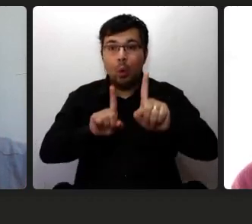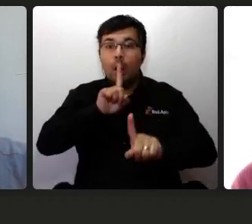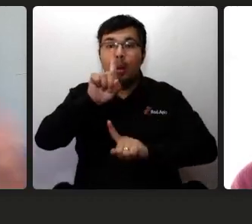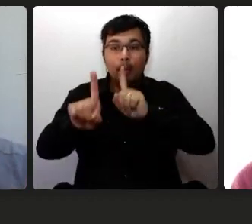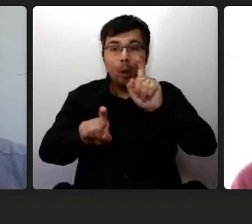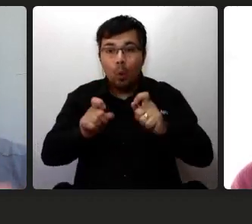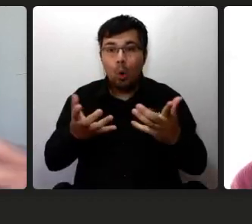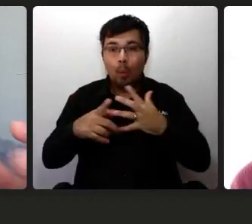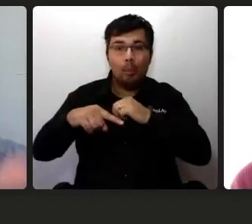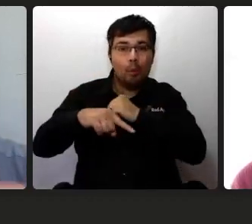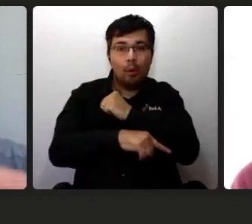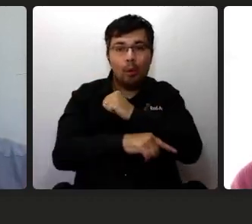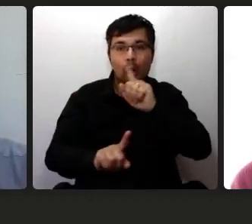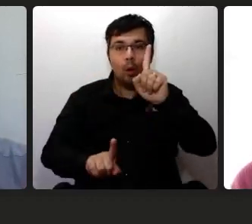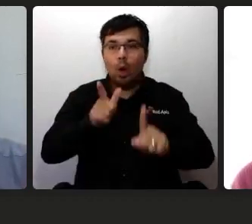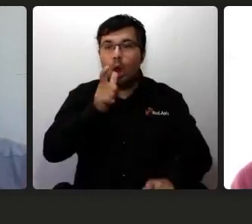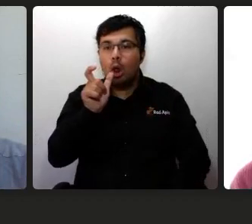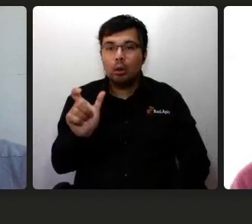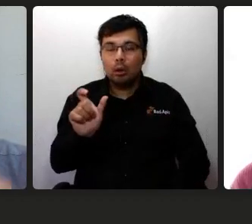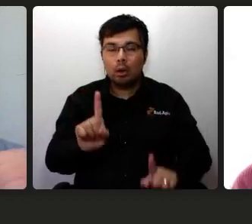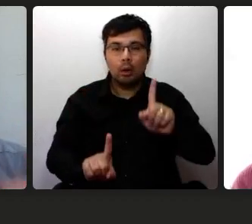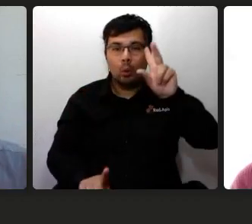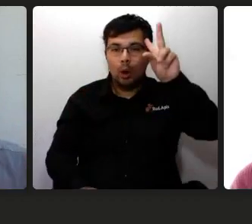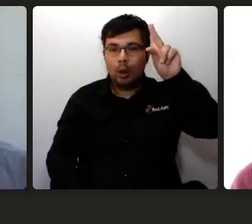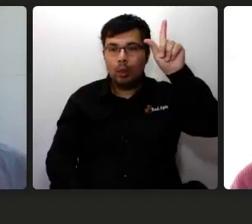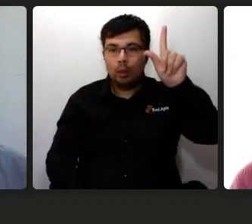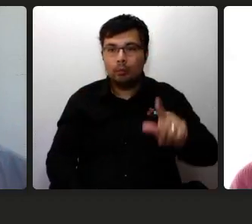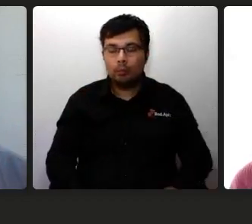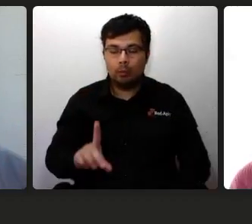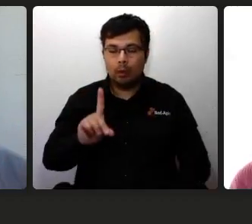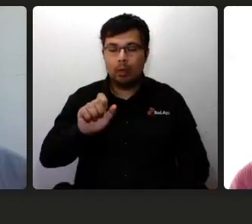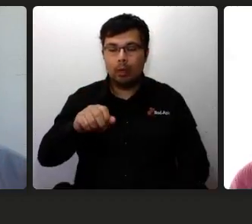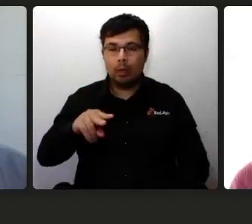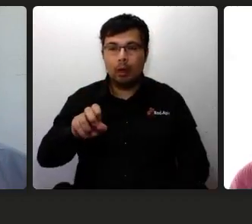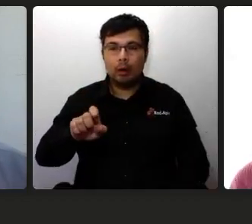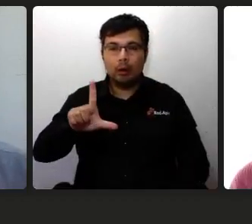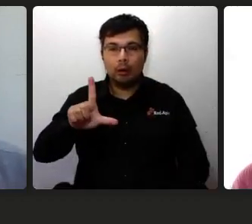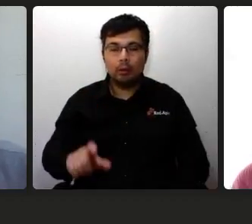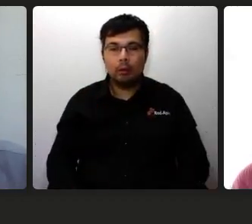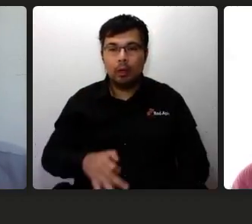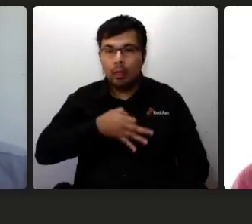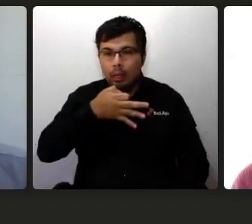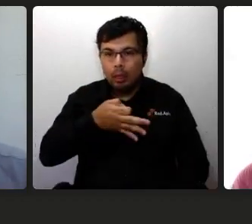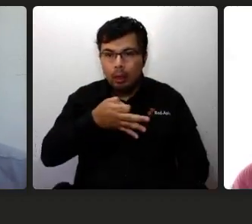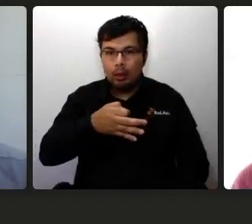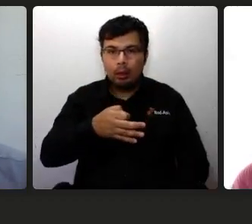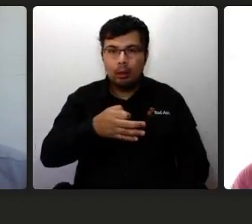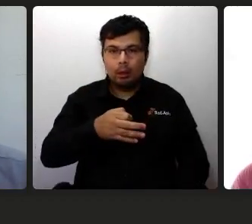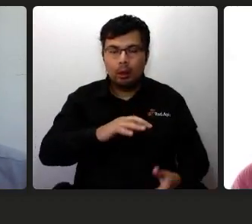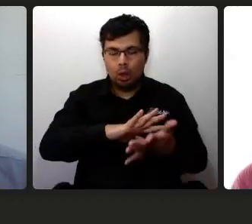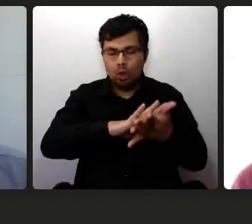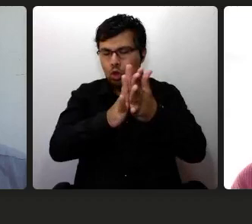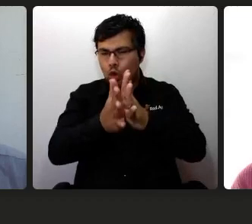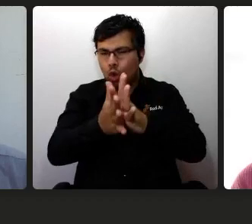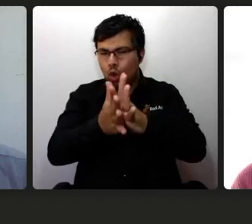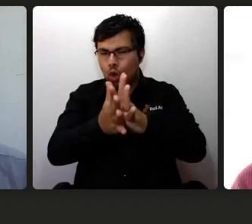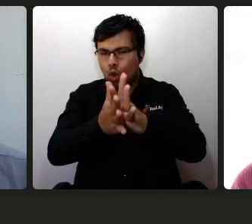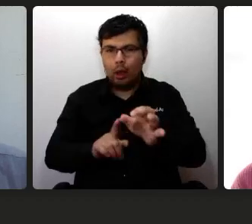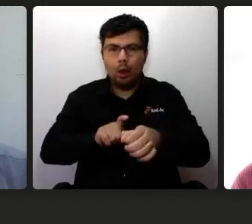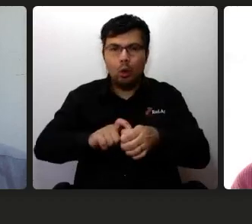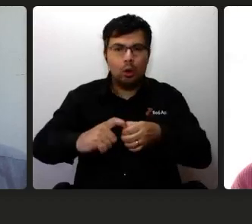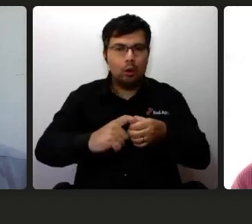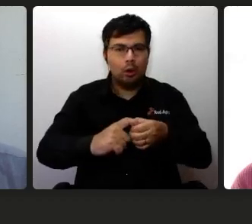podemos ir profundizando en algunos conceptos y en algunas ideas? Daniel Herán dice, ¿Todas Conectadas es solo para mujeres? Y me